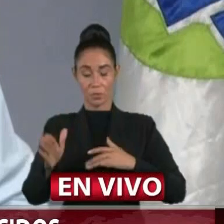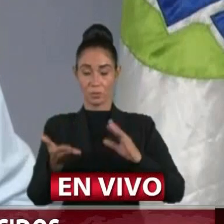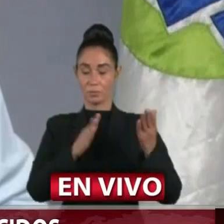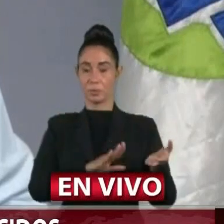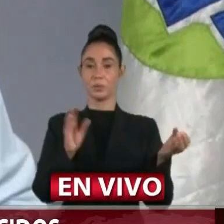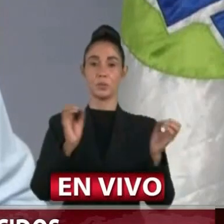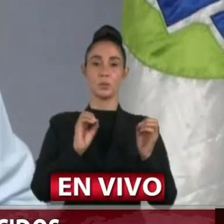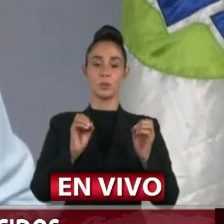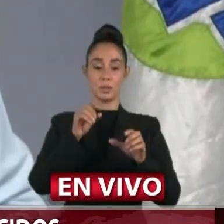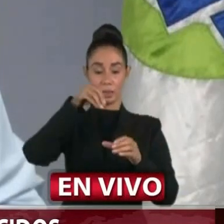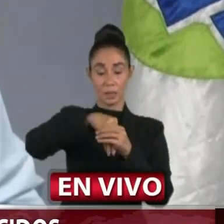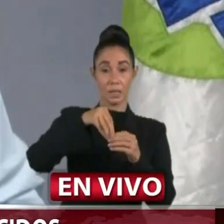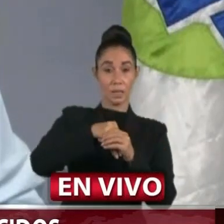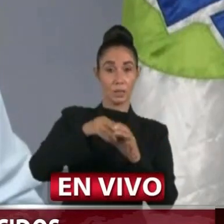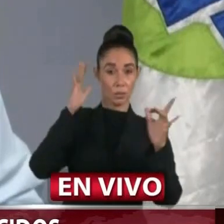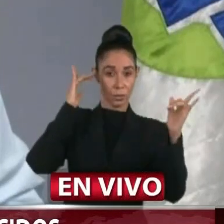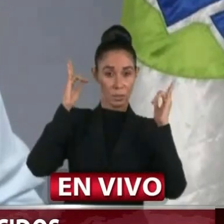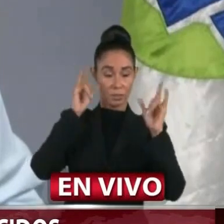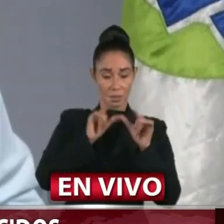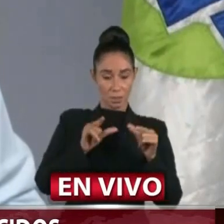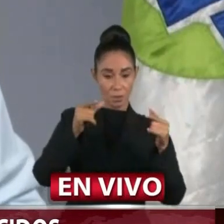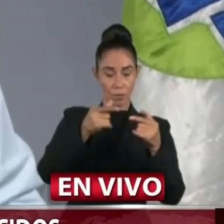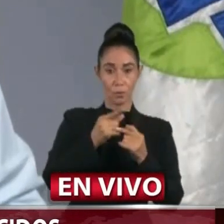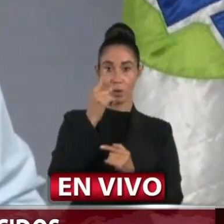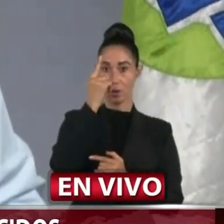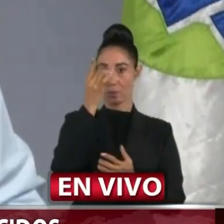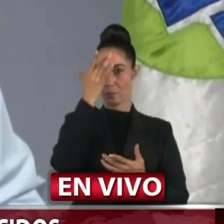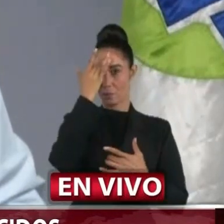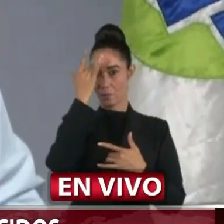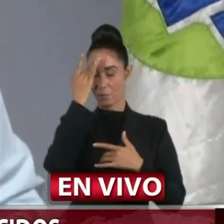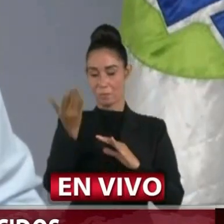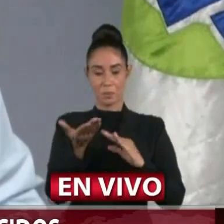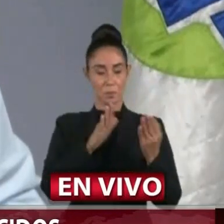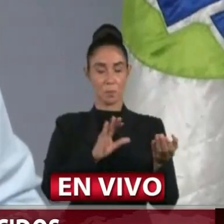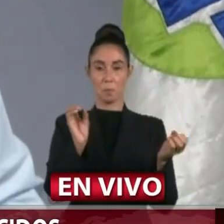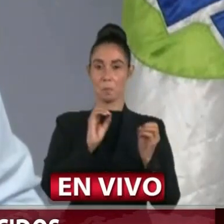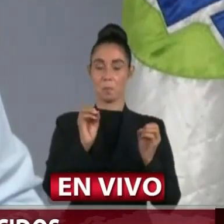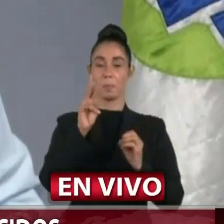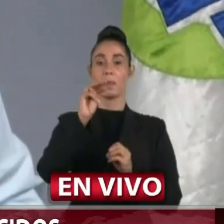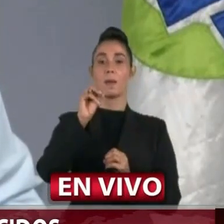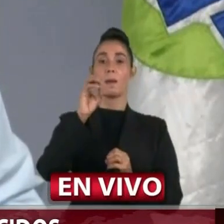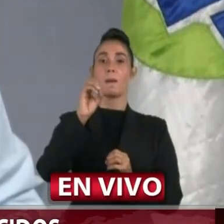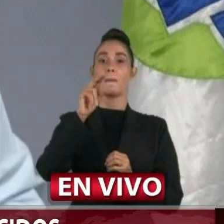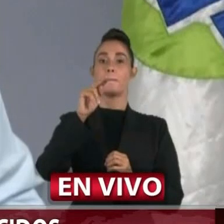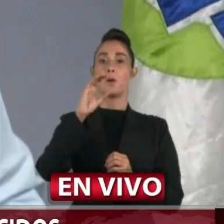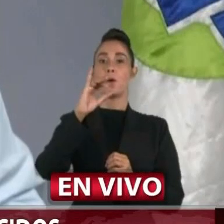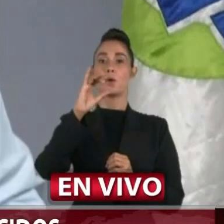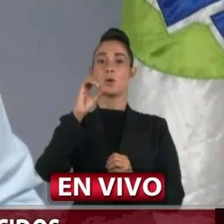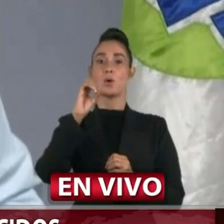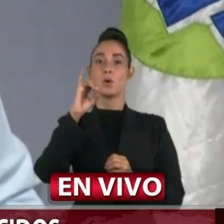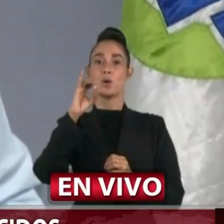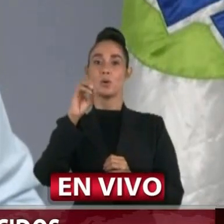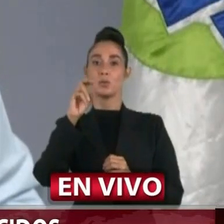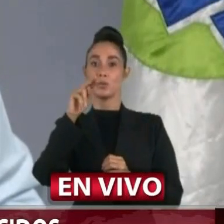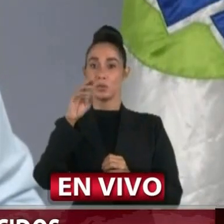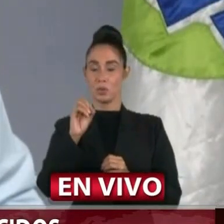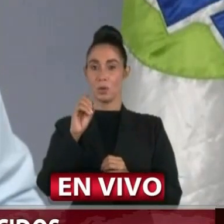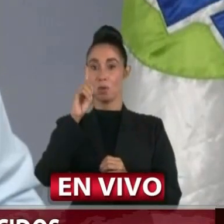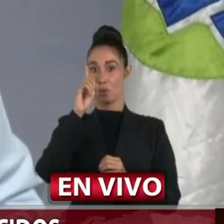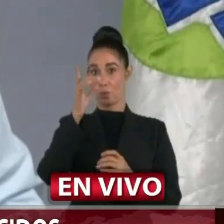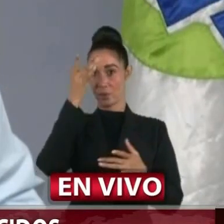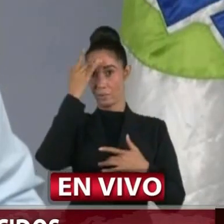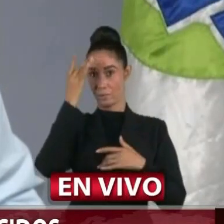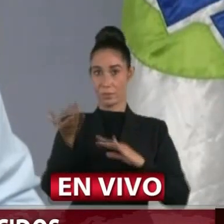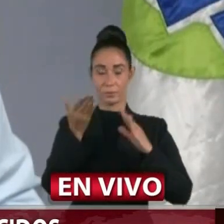Licey al Medio, 1 caso sin fallecimiento. Monción, 1 caso sin fallecimiento. Esperanza,